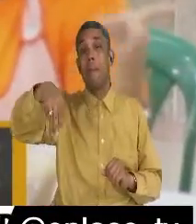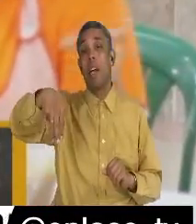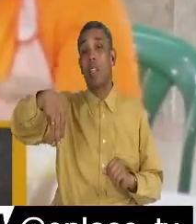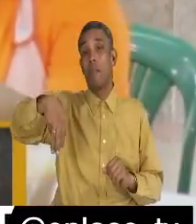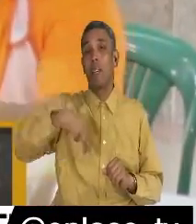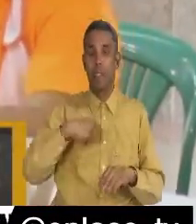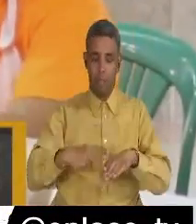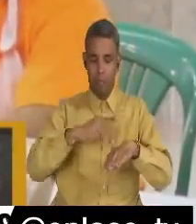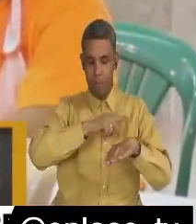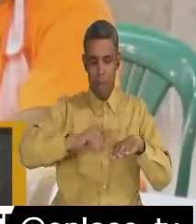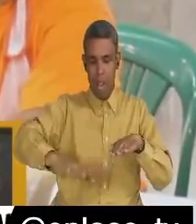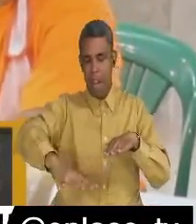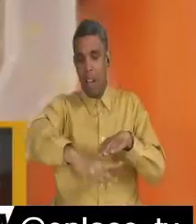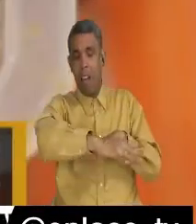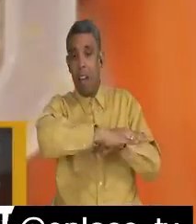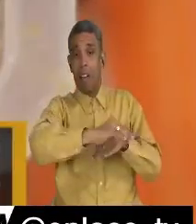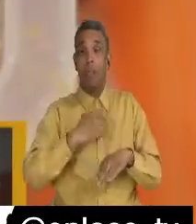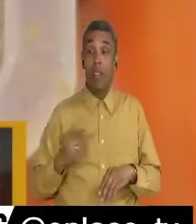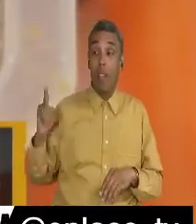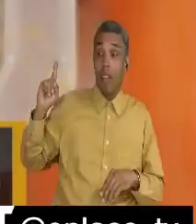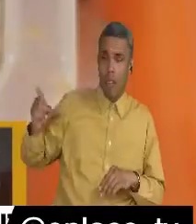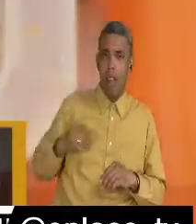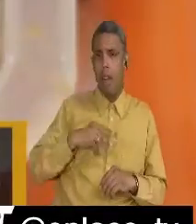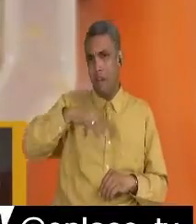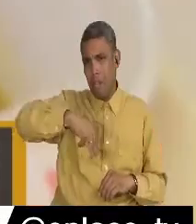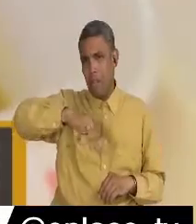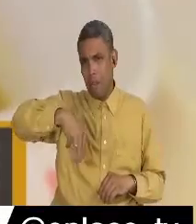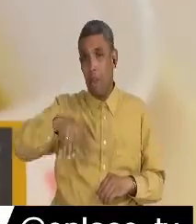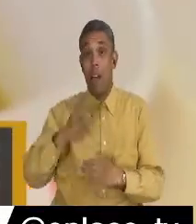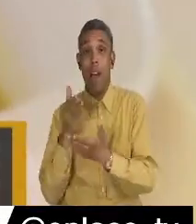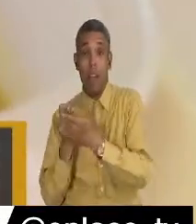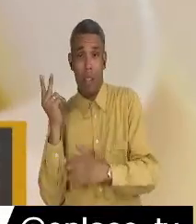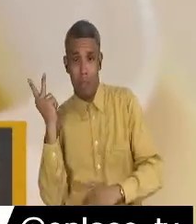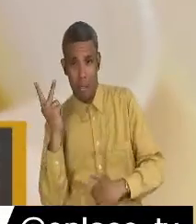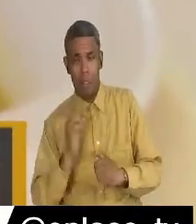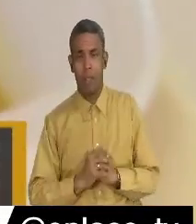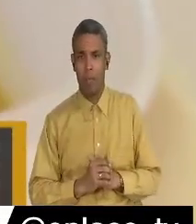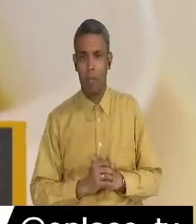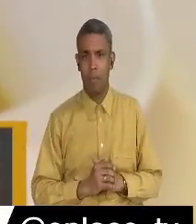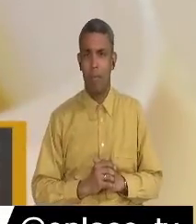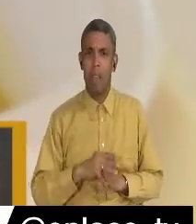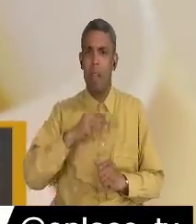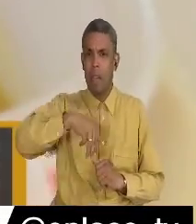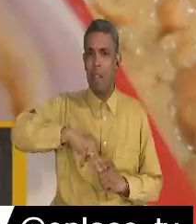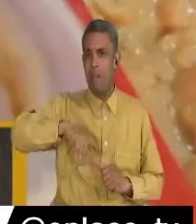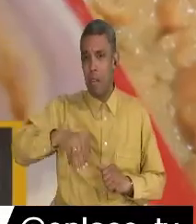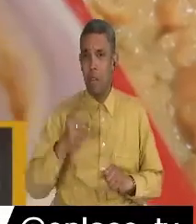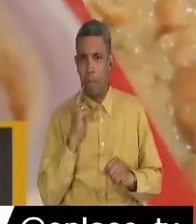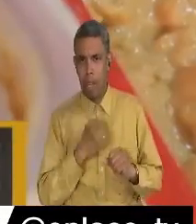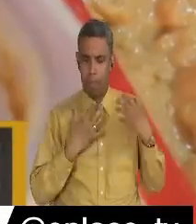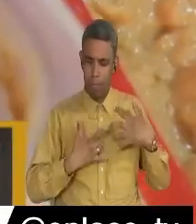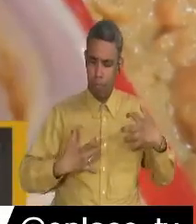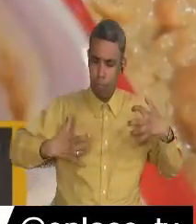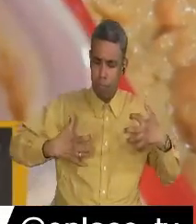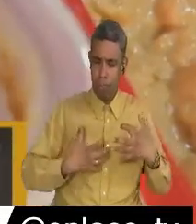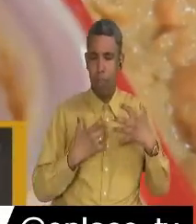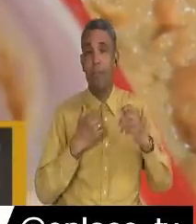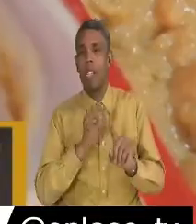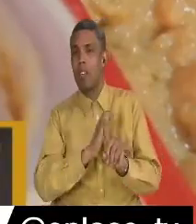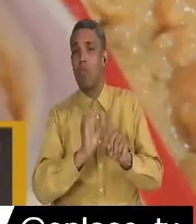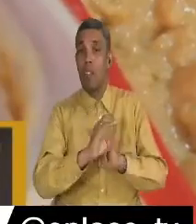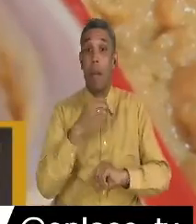de logística de la administración municipal que nos aportó, vamos a estar martes y miércoles. Tenemos la parte artística cultural,